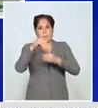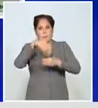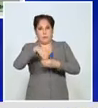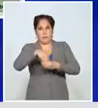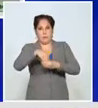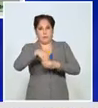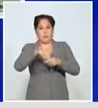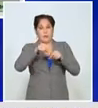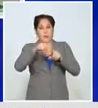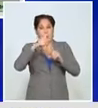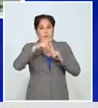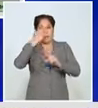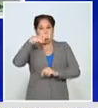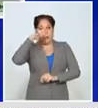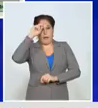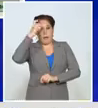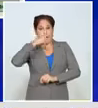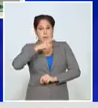una tasa de incidencia de